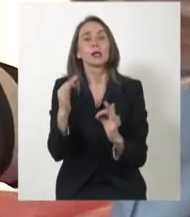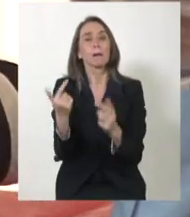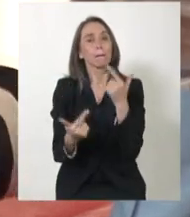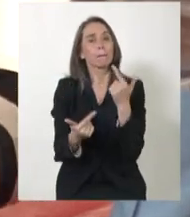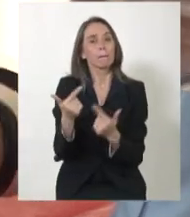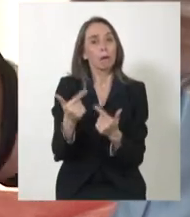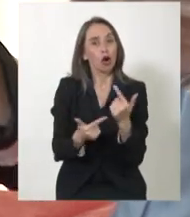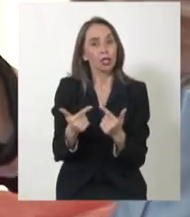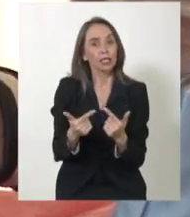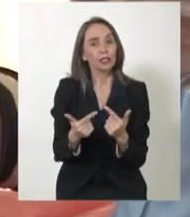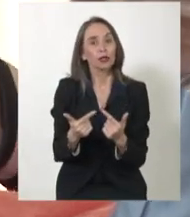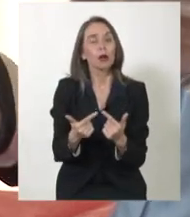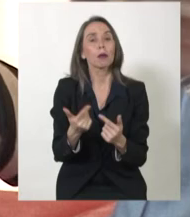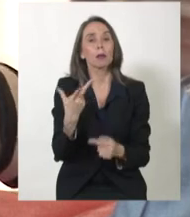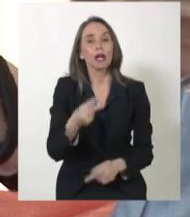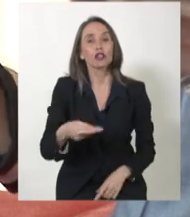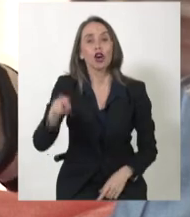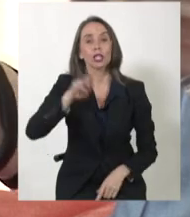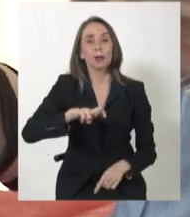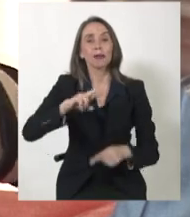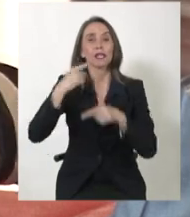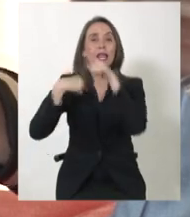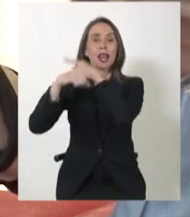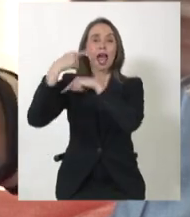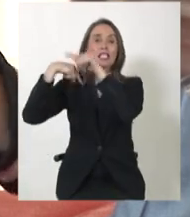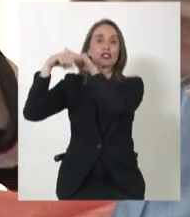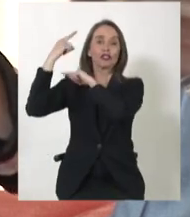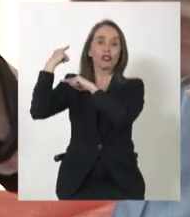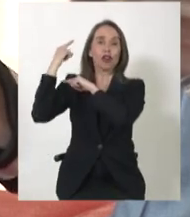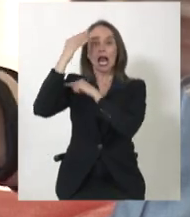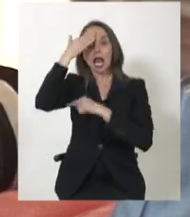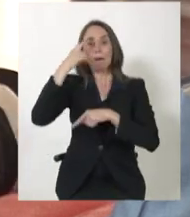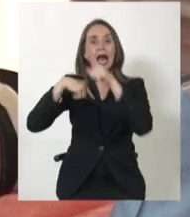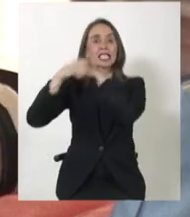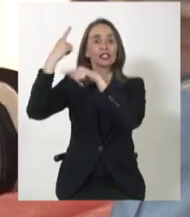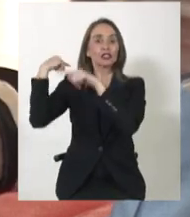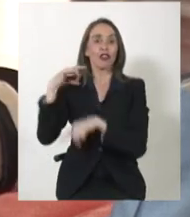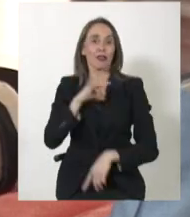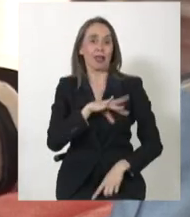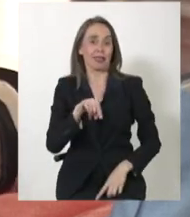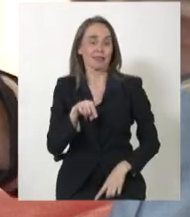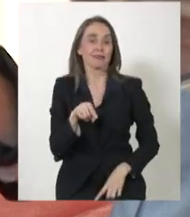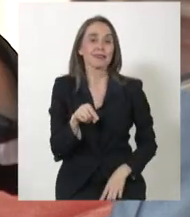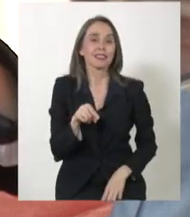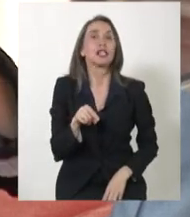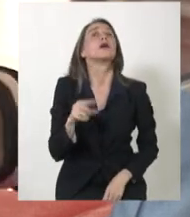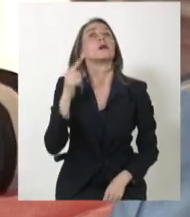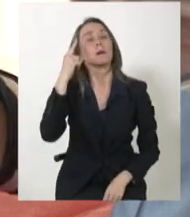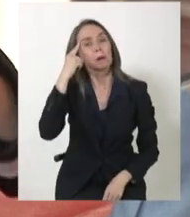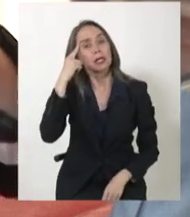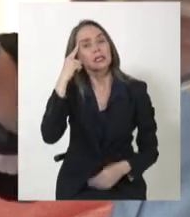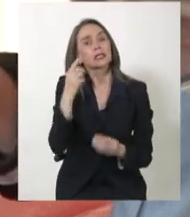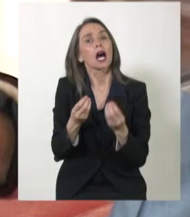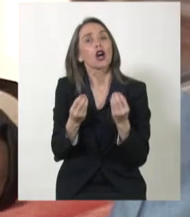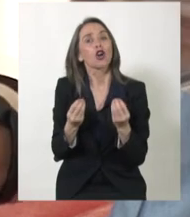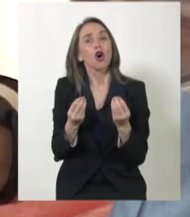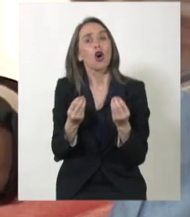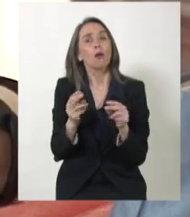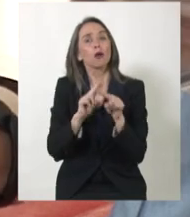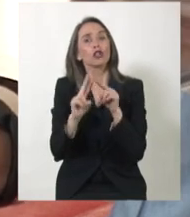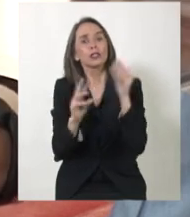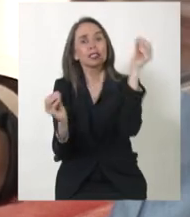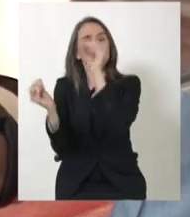político para no repetir nuestras historias y malas historias, pensar cómo es que se articuló